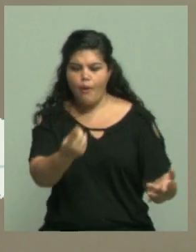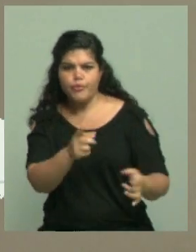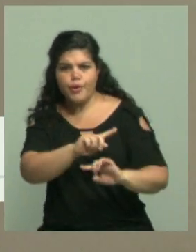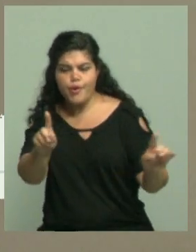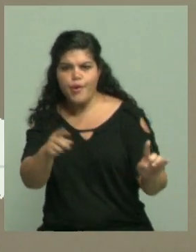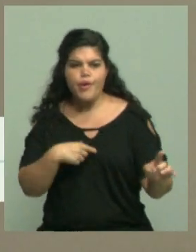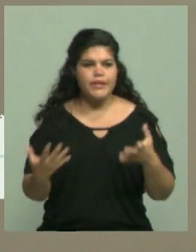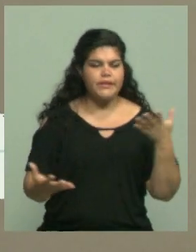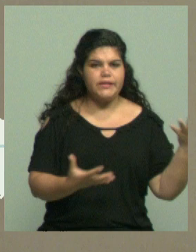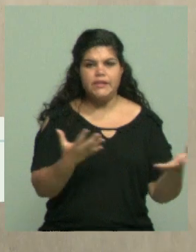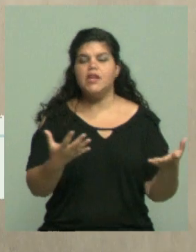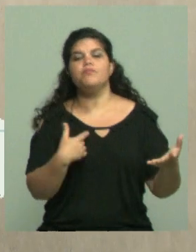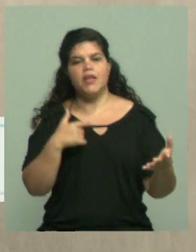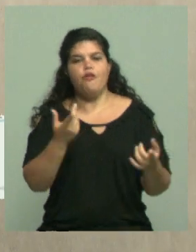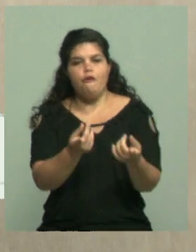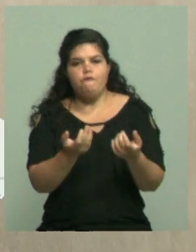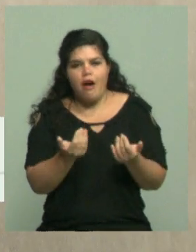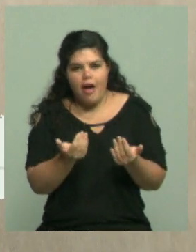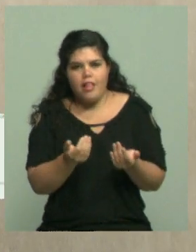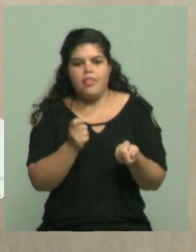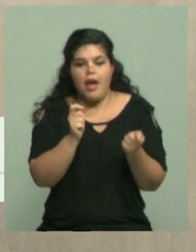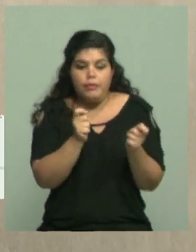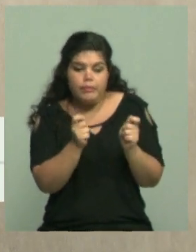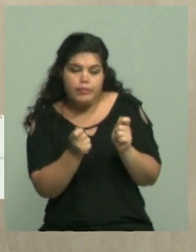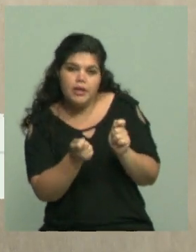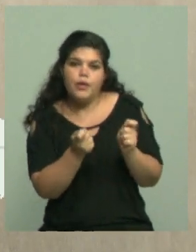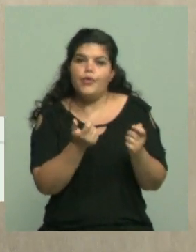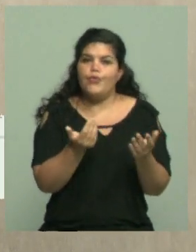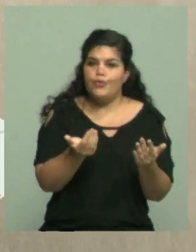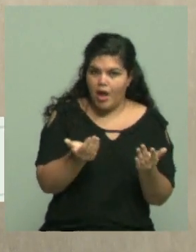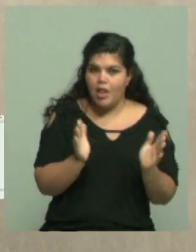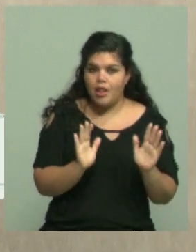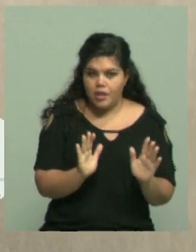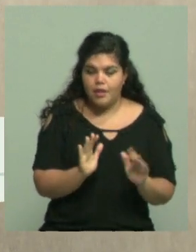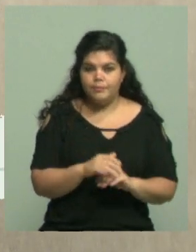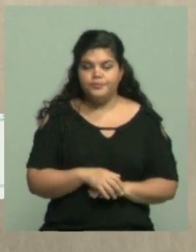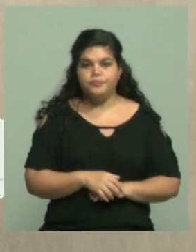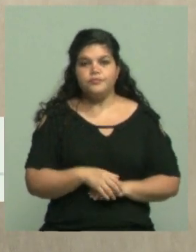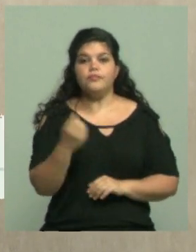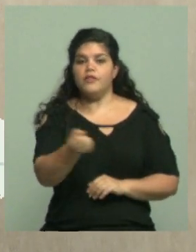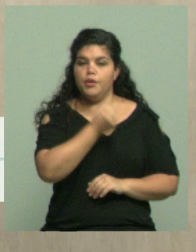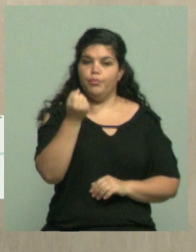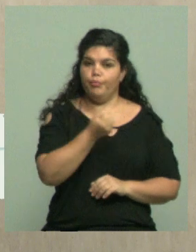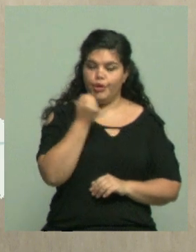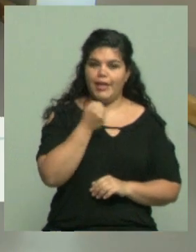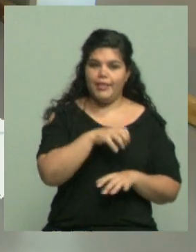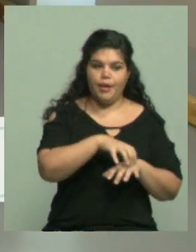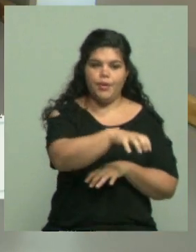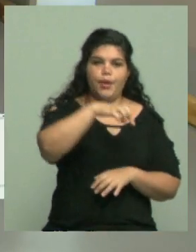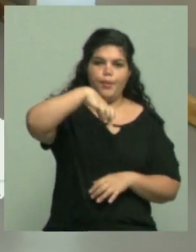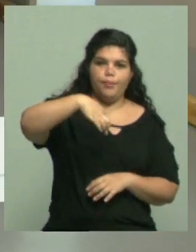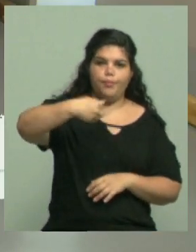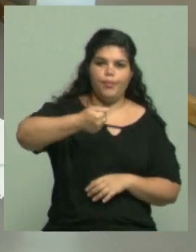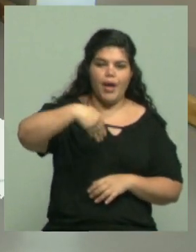los parámetros, Ajustar, ¿no? tal vez un montón de cosas. Creo que es muy importante el que PAMI reconozca el aspecto de